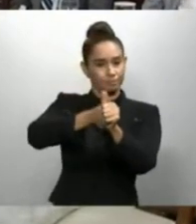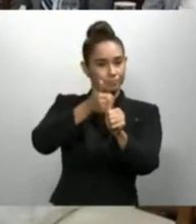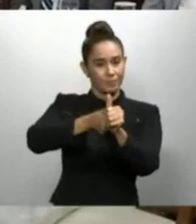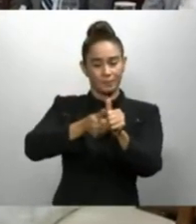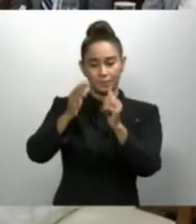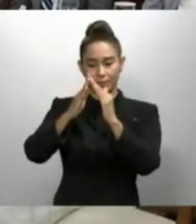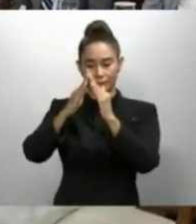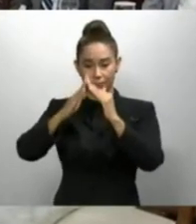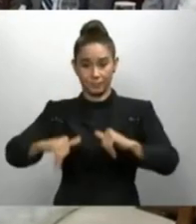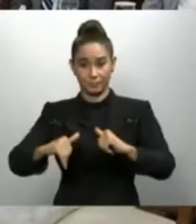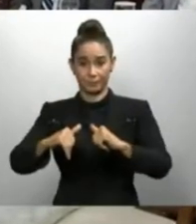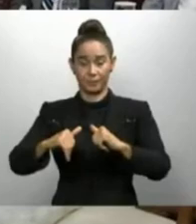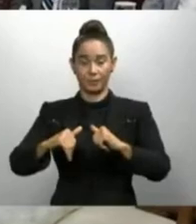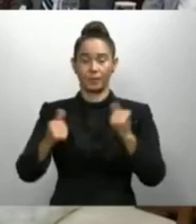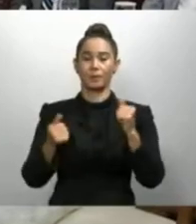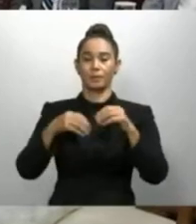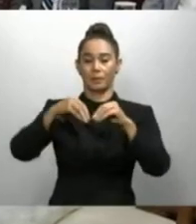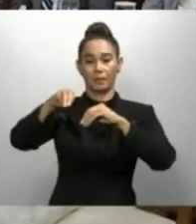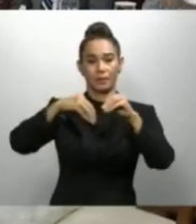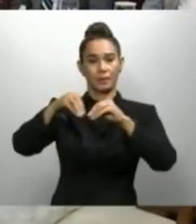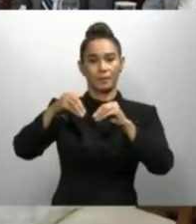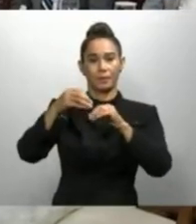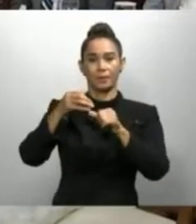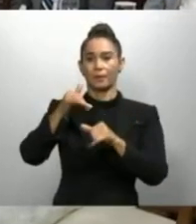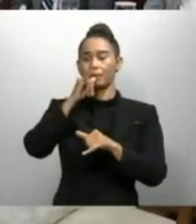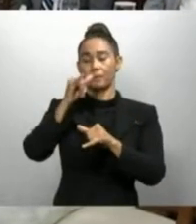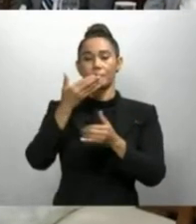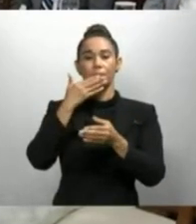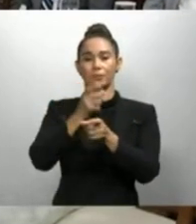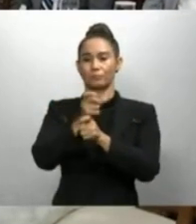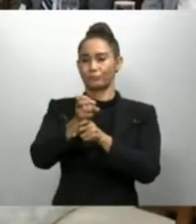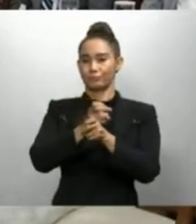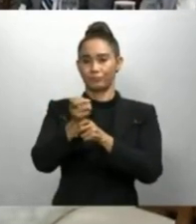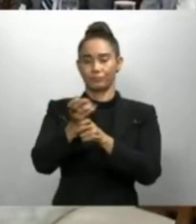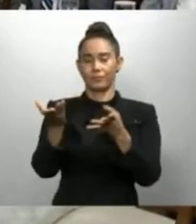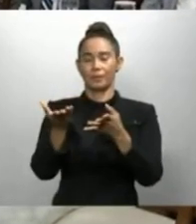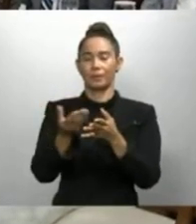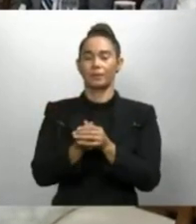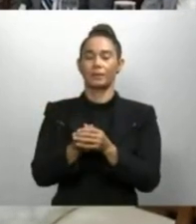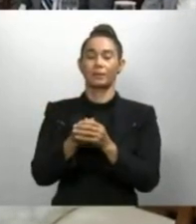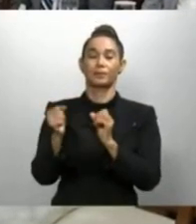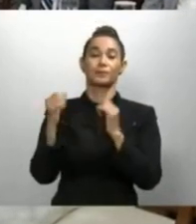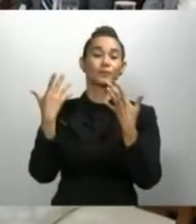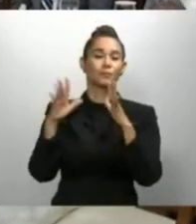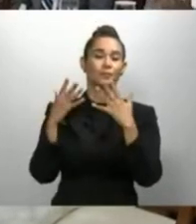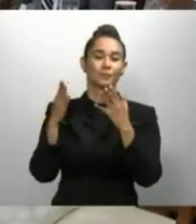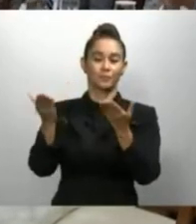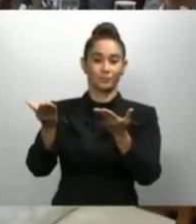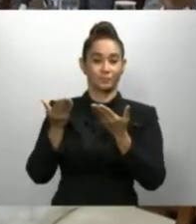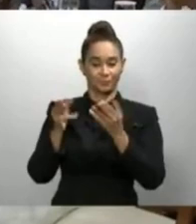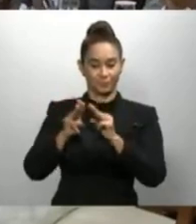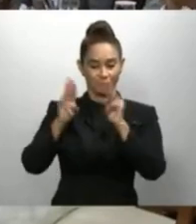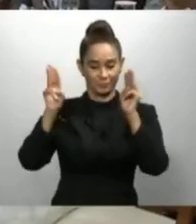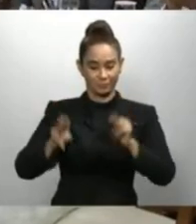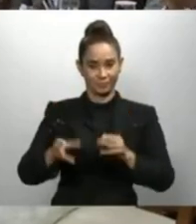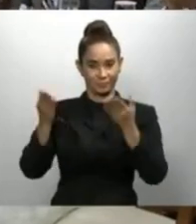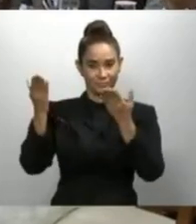eliminar de una vez por todas el comercio ilícito en el país. Con un fuerte aplauso, recibimos al ministro.